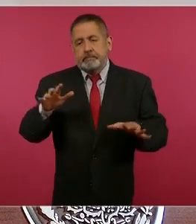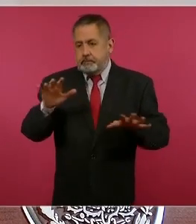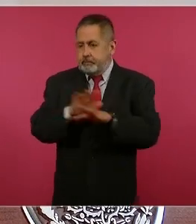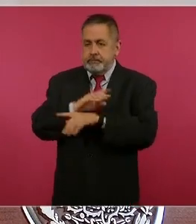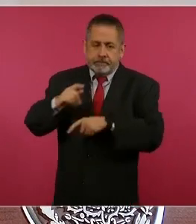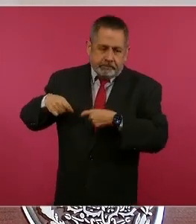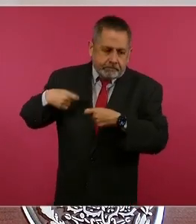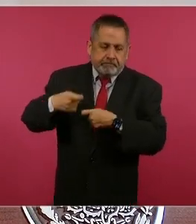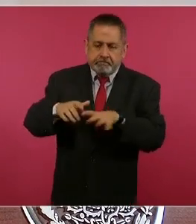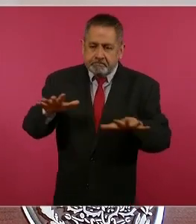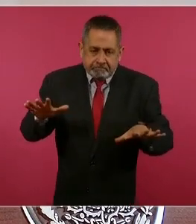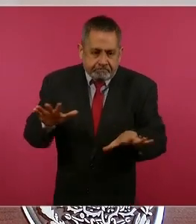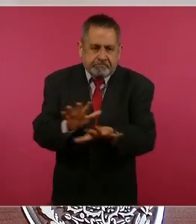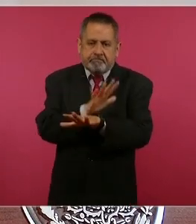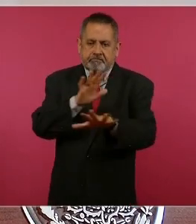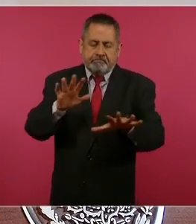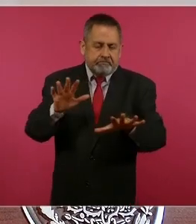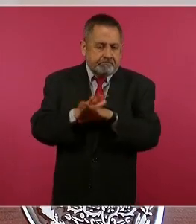llevan tiempo.